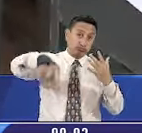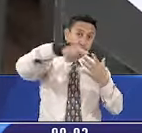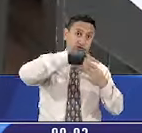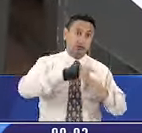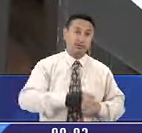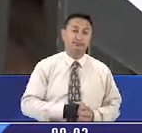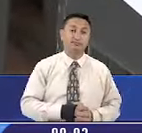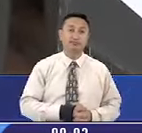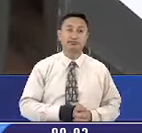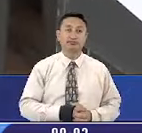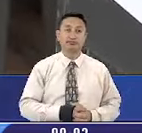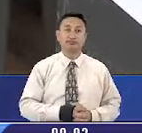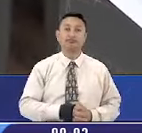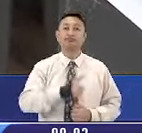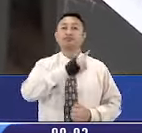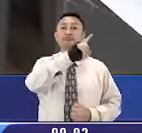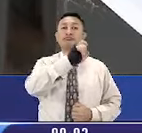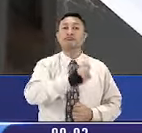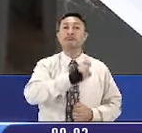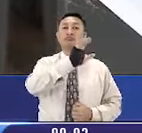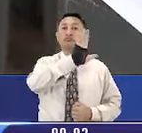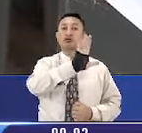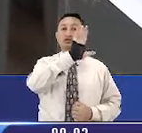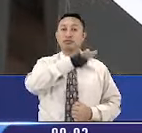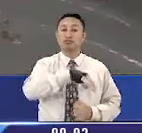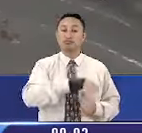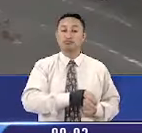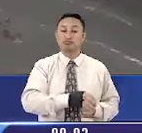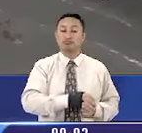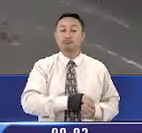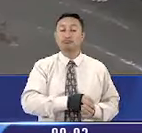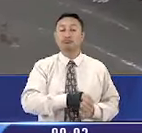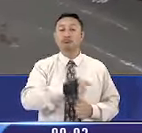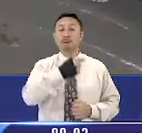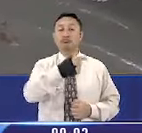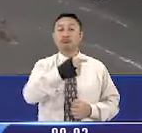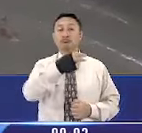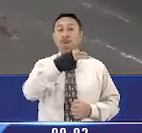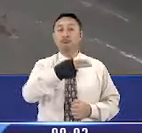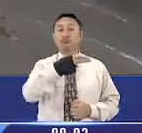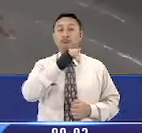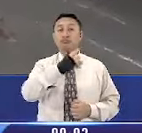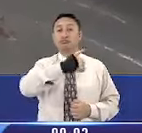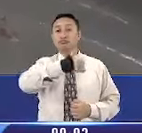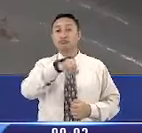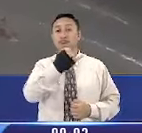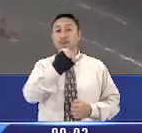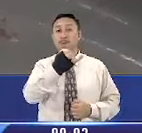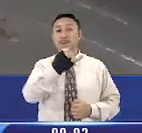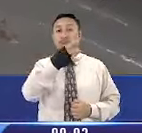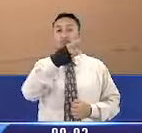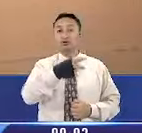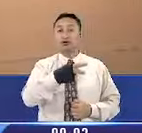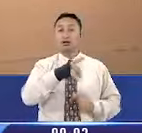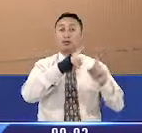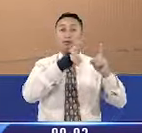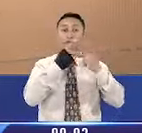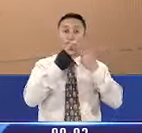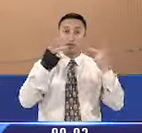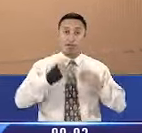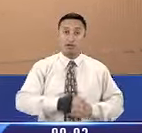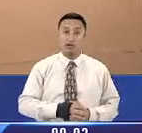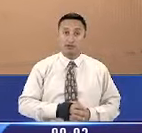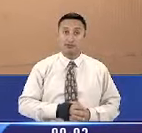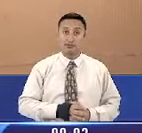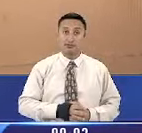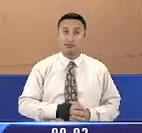libertad. Las 5 preguntas correspondientes a los literales G, H, I, J y K de la consulta popular,